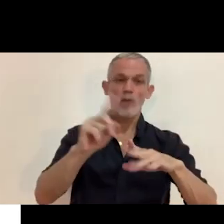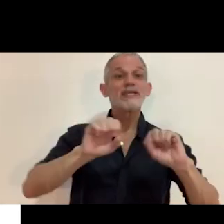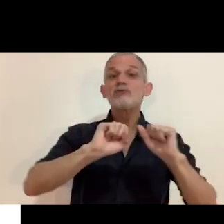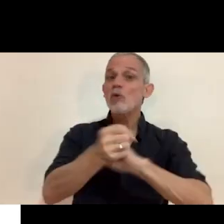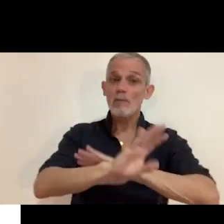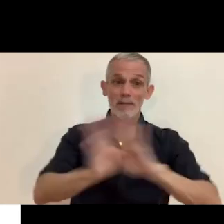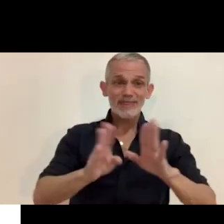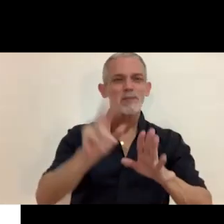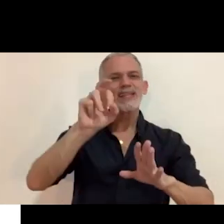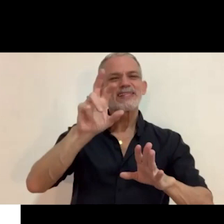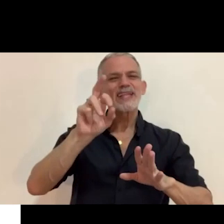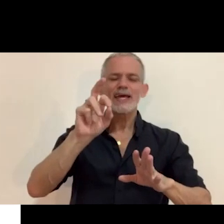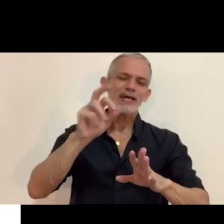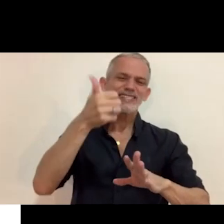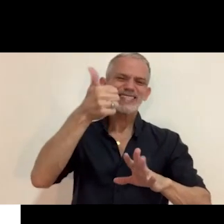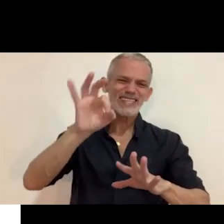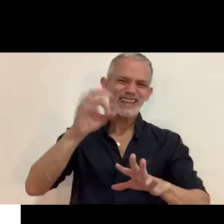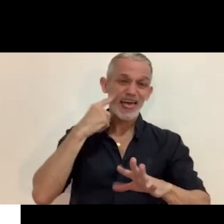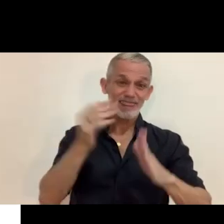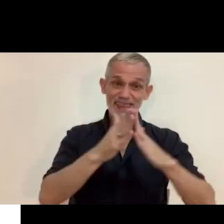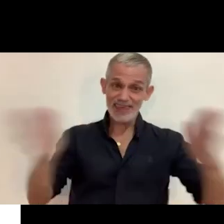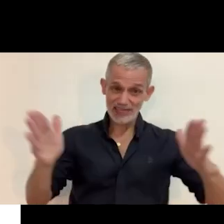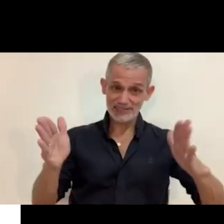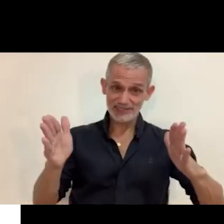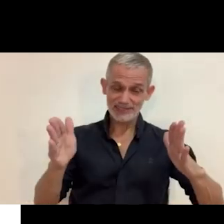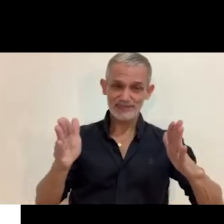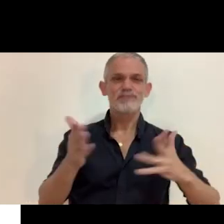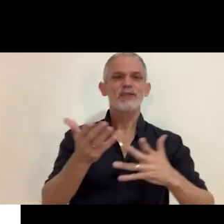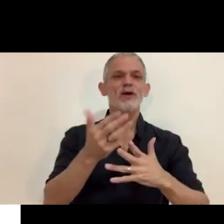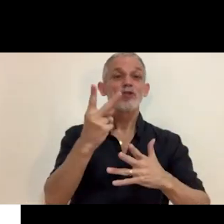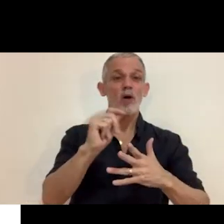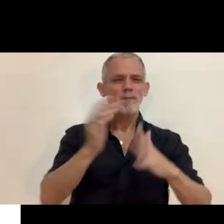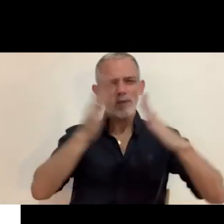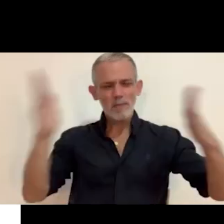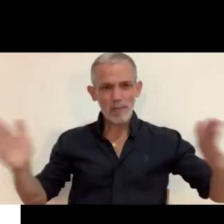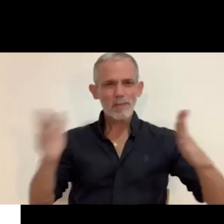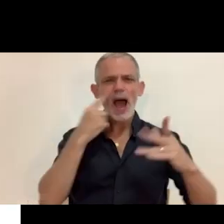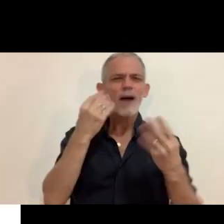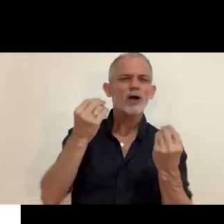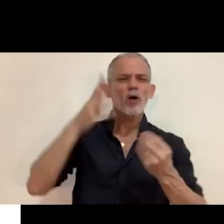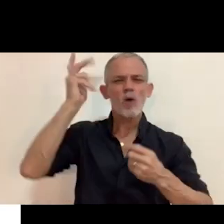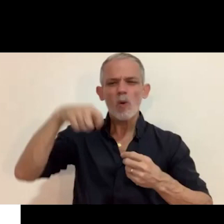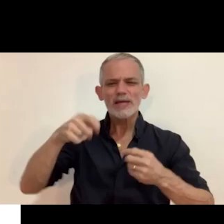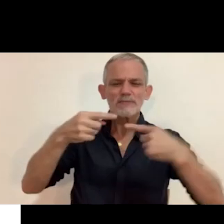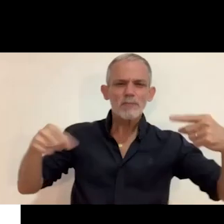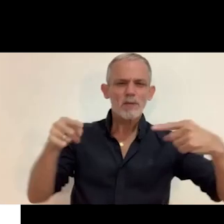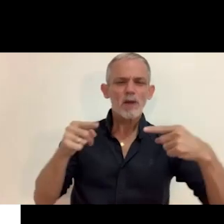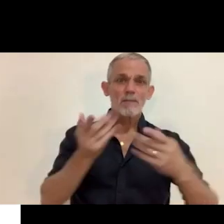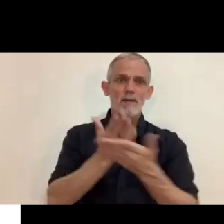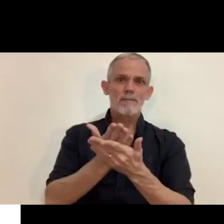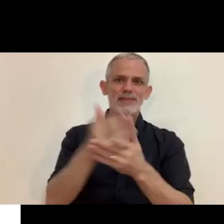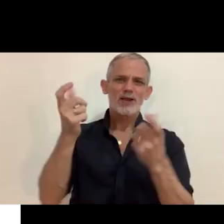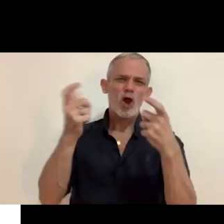suspende 60 días corridos para evaluar las medidas cautelares interpuestas por los